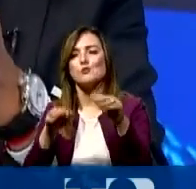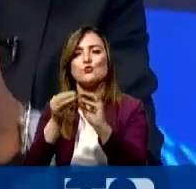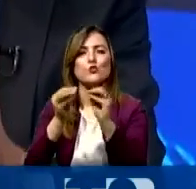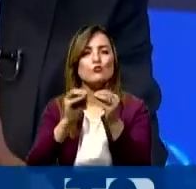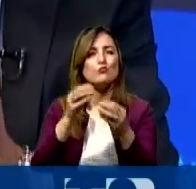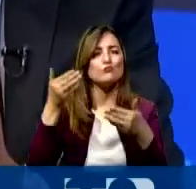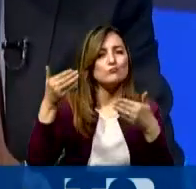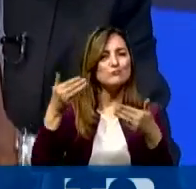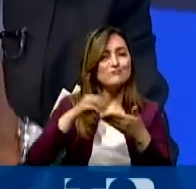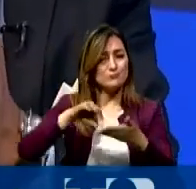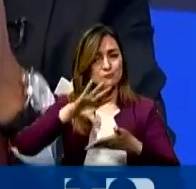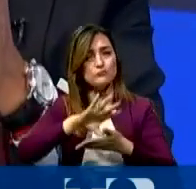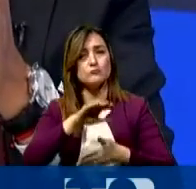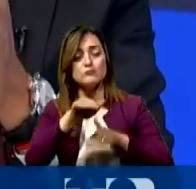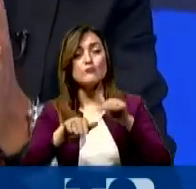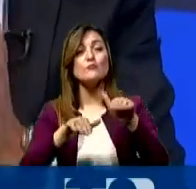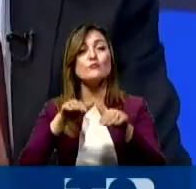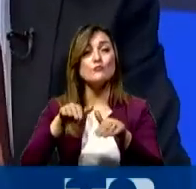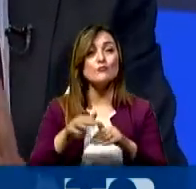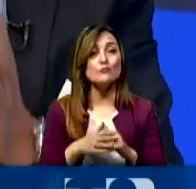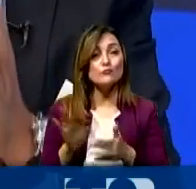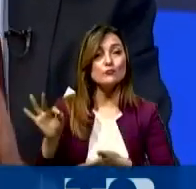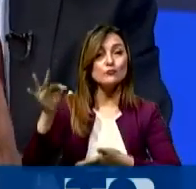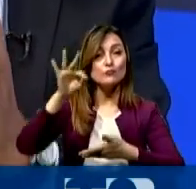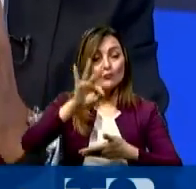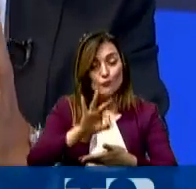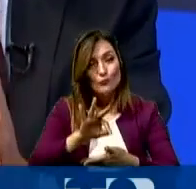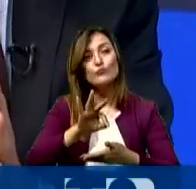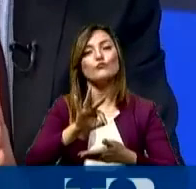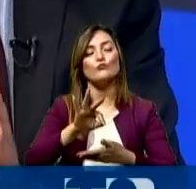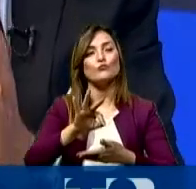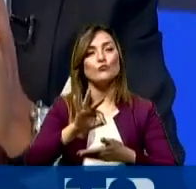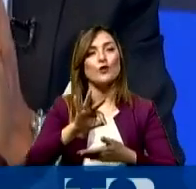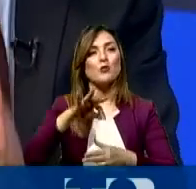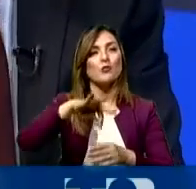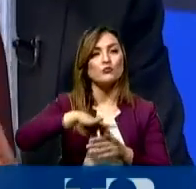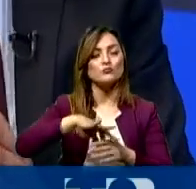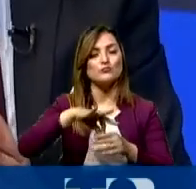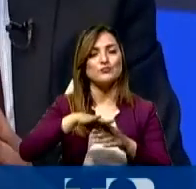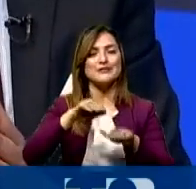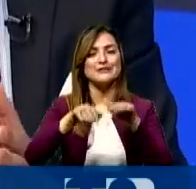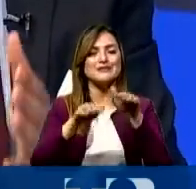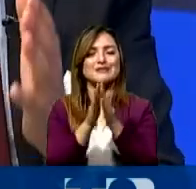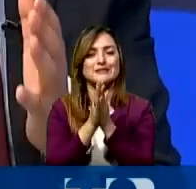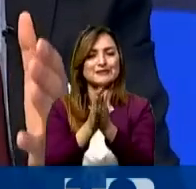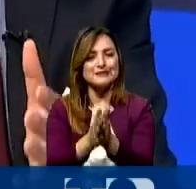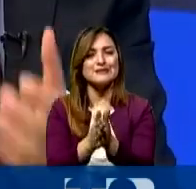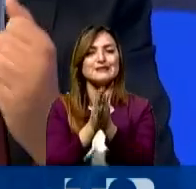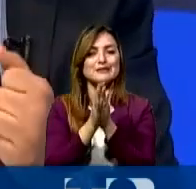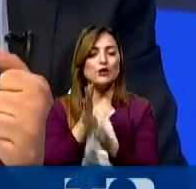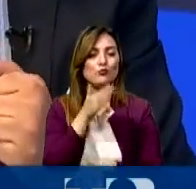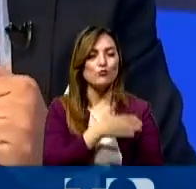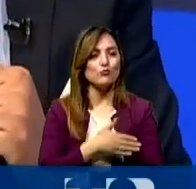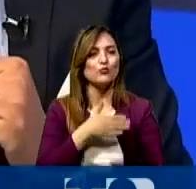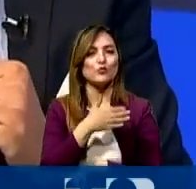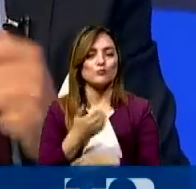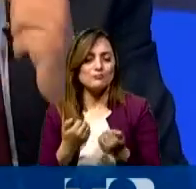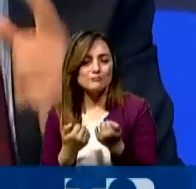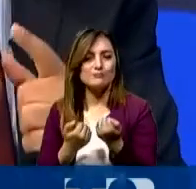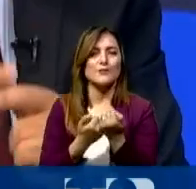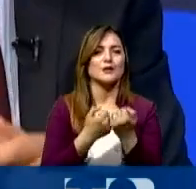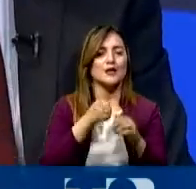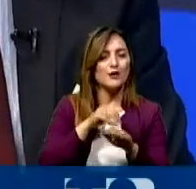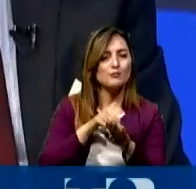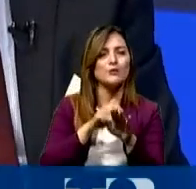que en la asamblea tiene una la representación de una parte del electorado invocarles a que se sumen al esfuerzo de